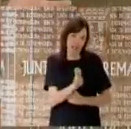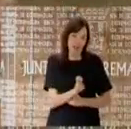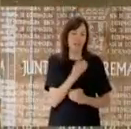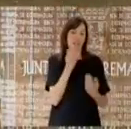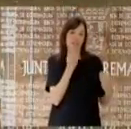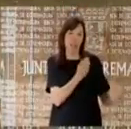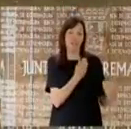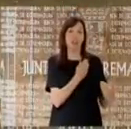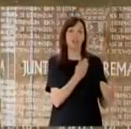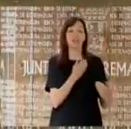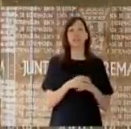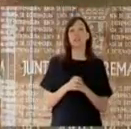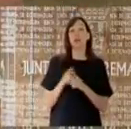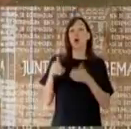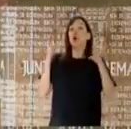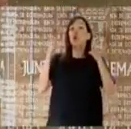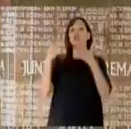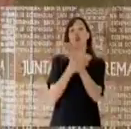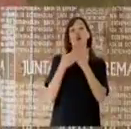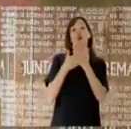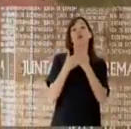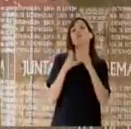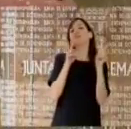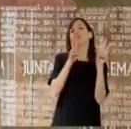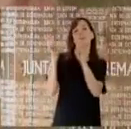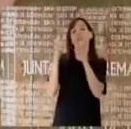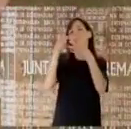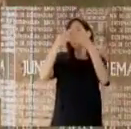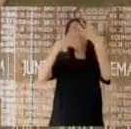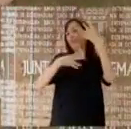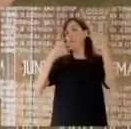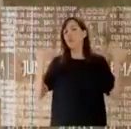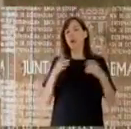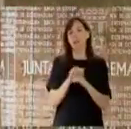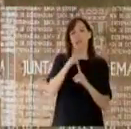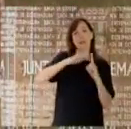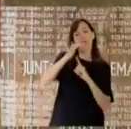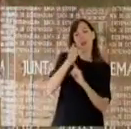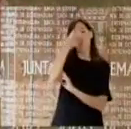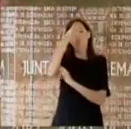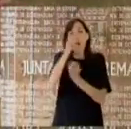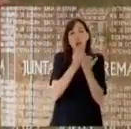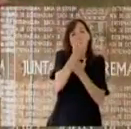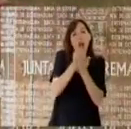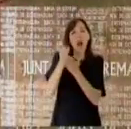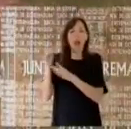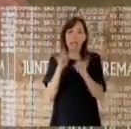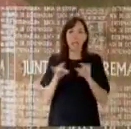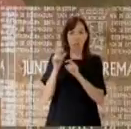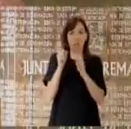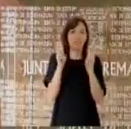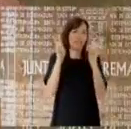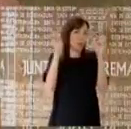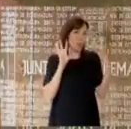que trae hoy el Consejo de Gobierno versan fundamentalmente sobre la Consejería de Medio Ambiente Rural, Políticas Agrarias y Territorio. El primero de